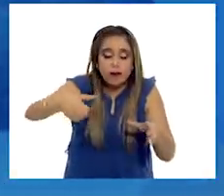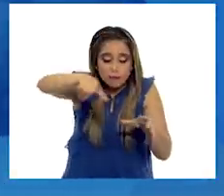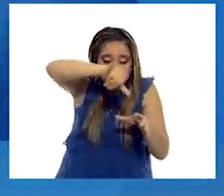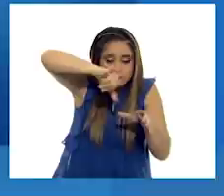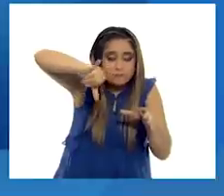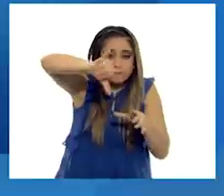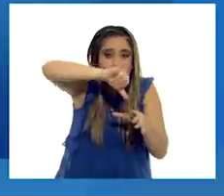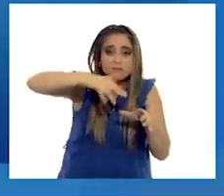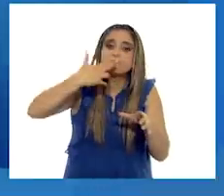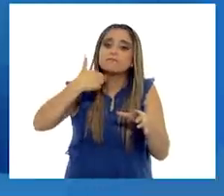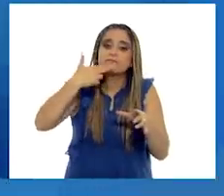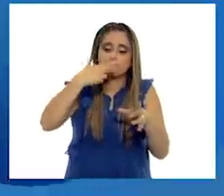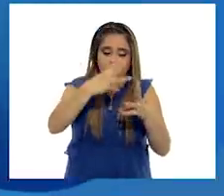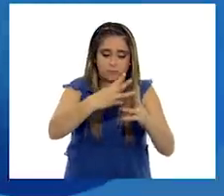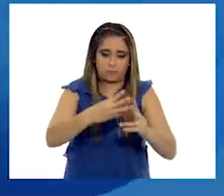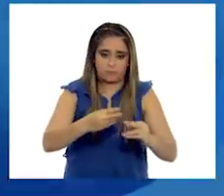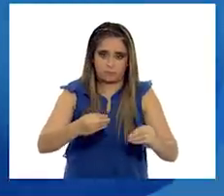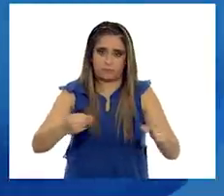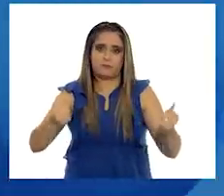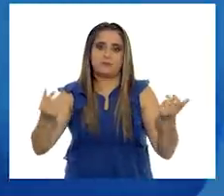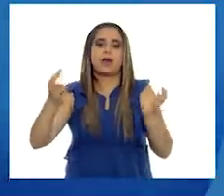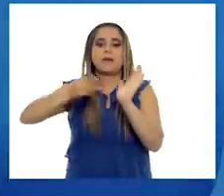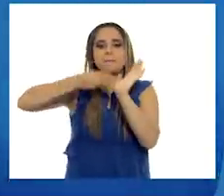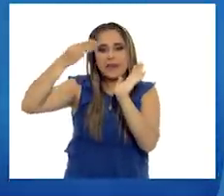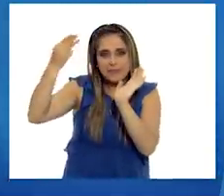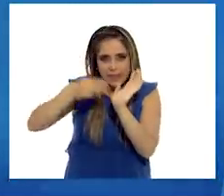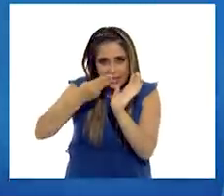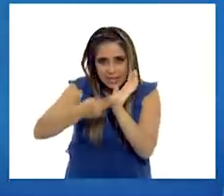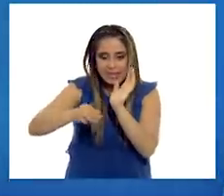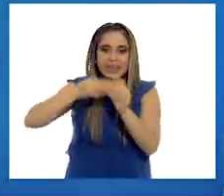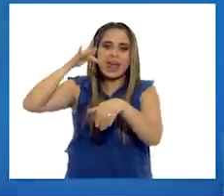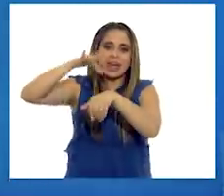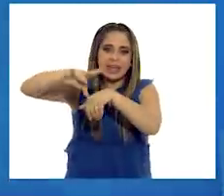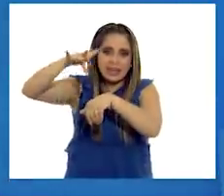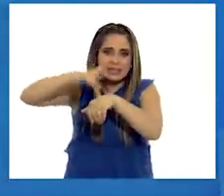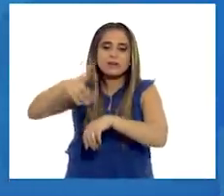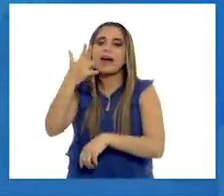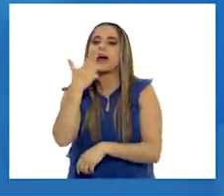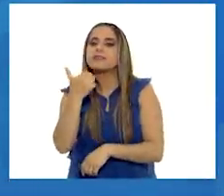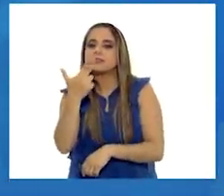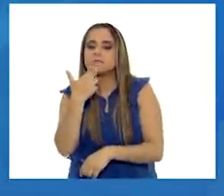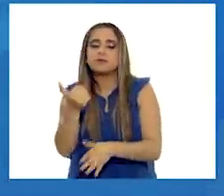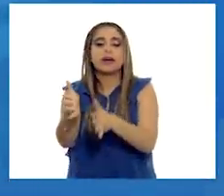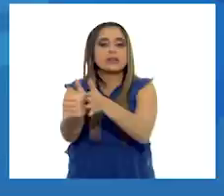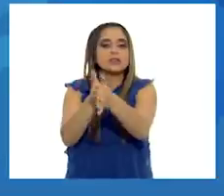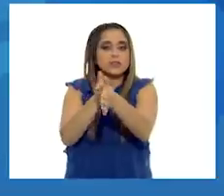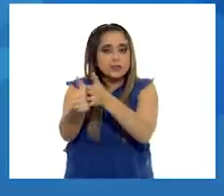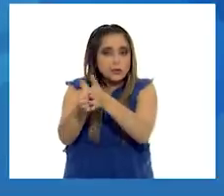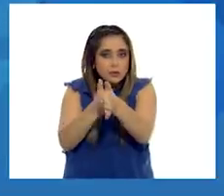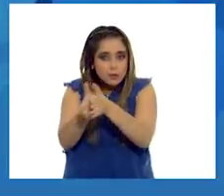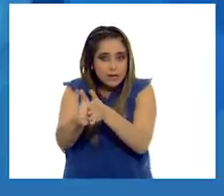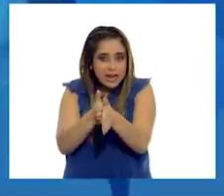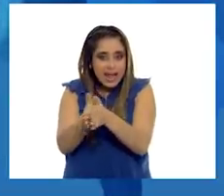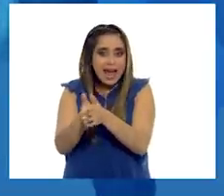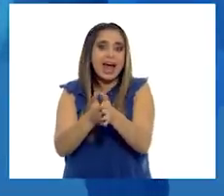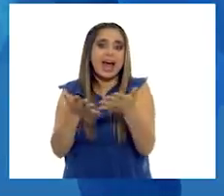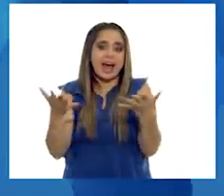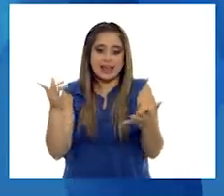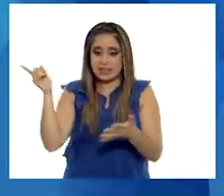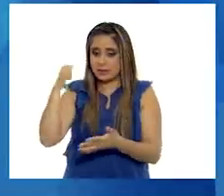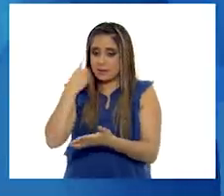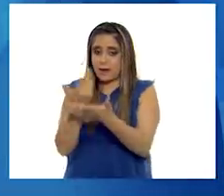nos fijamos bien, la mantequilla, el queso, Ajá. el azúcar, el chocolate y bueno, la mantequilla que usamos para el hot